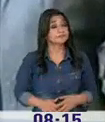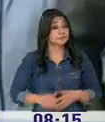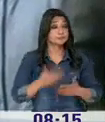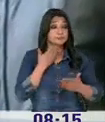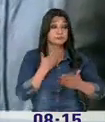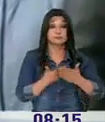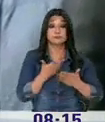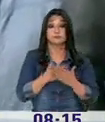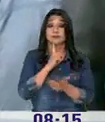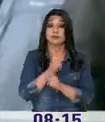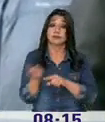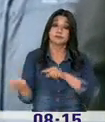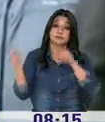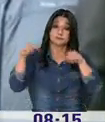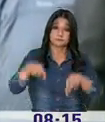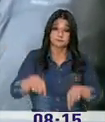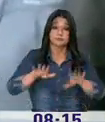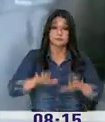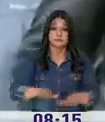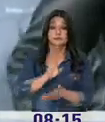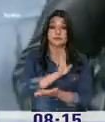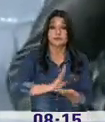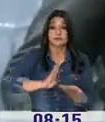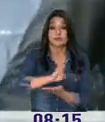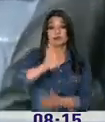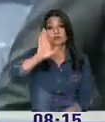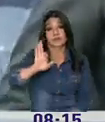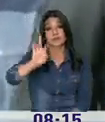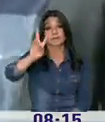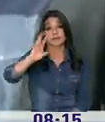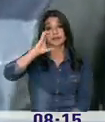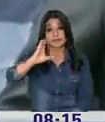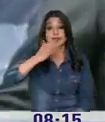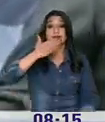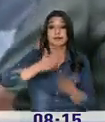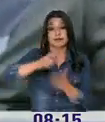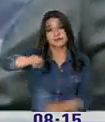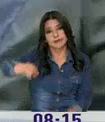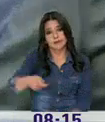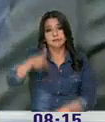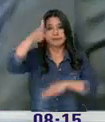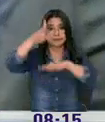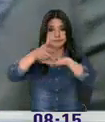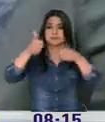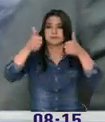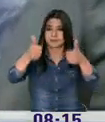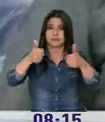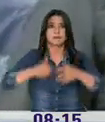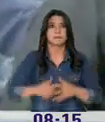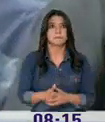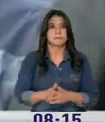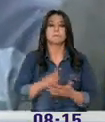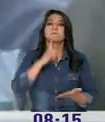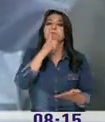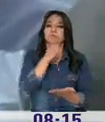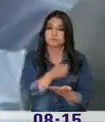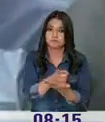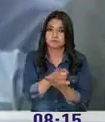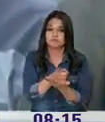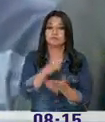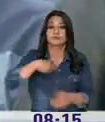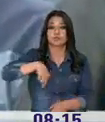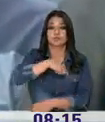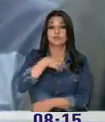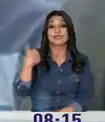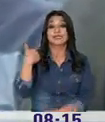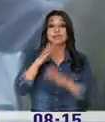Muchísimas gracias por venir acá a nuestro barrio, porque esa es la manera más normal de hacer territorio. Es verdad, nosotros tenemos línea